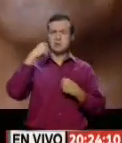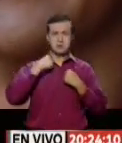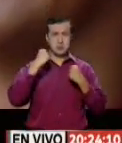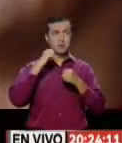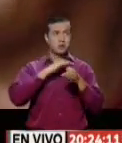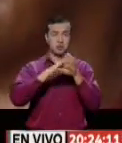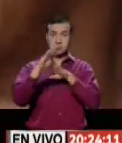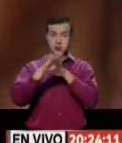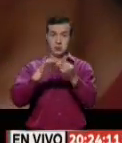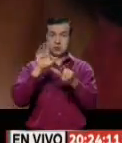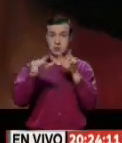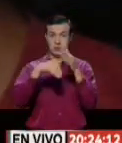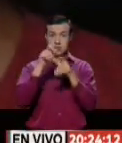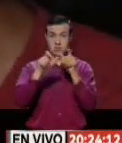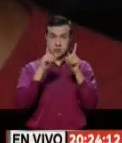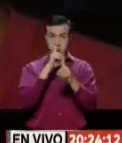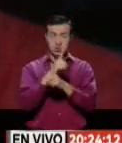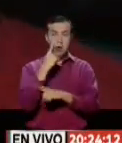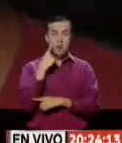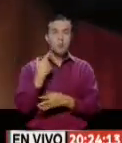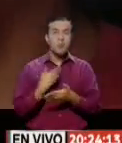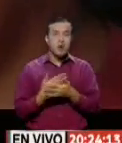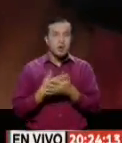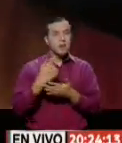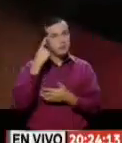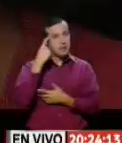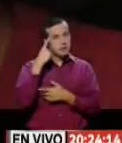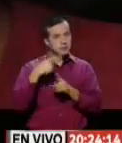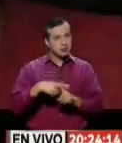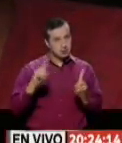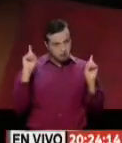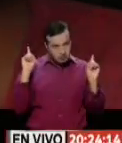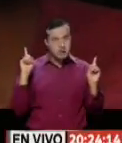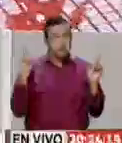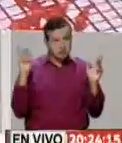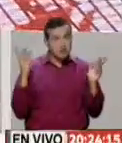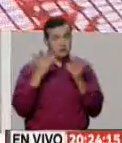invito a que todos tengan discapacidad para que vean cómo se piensa diferente.